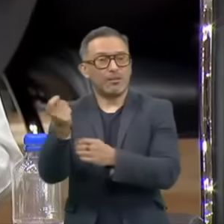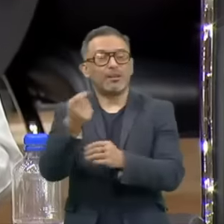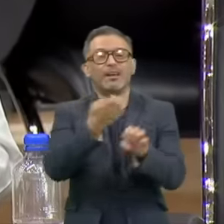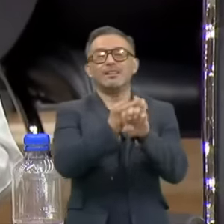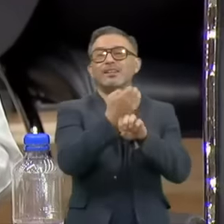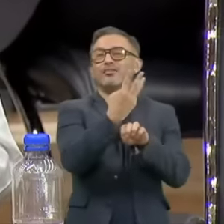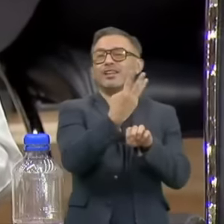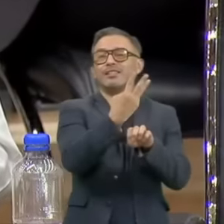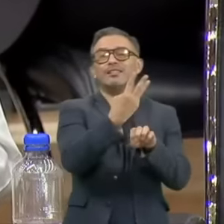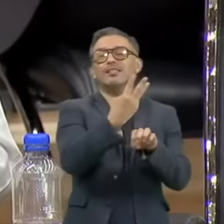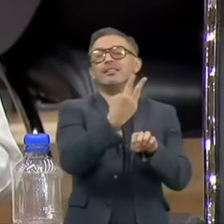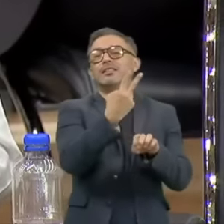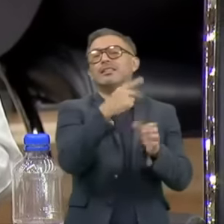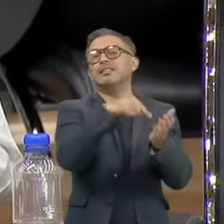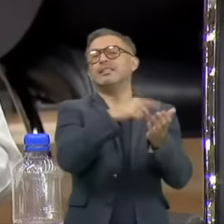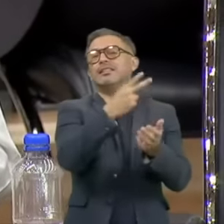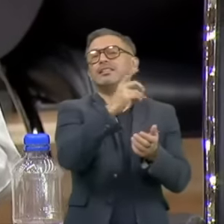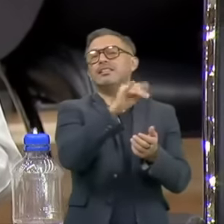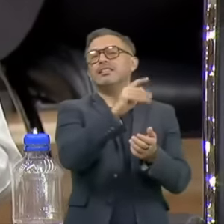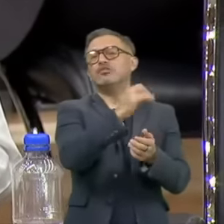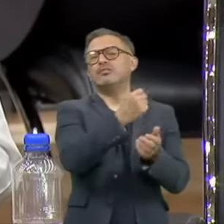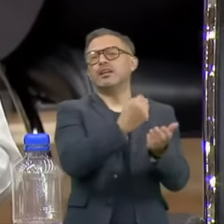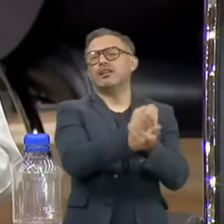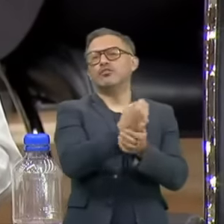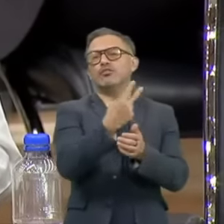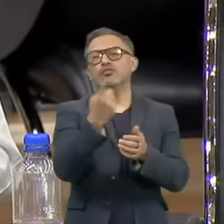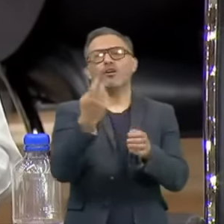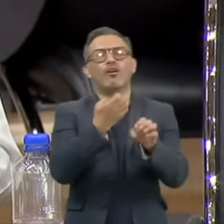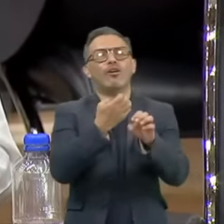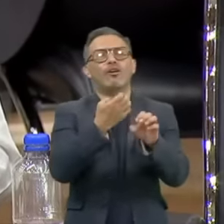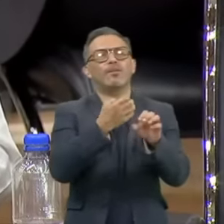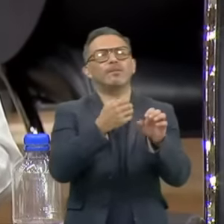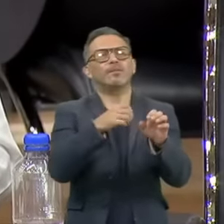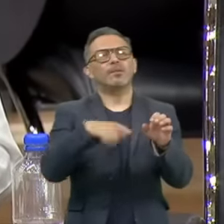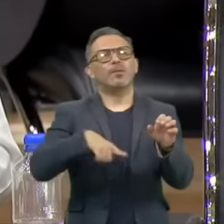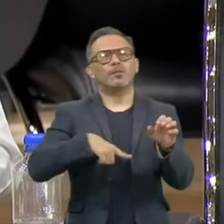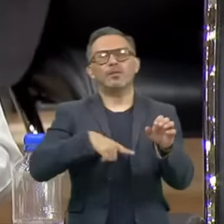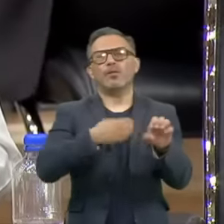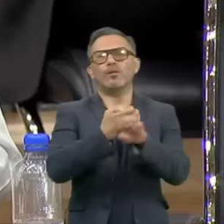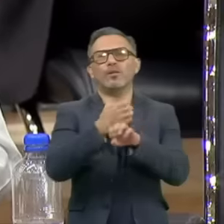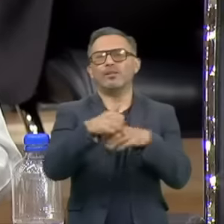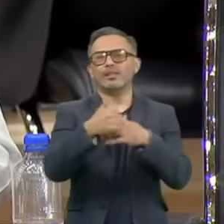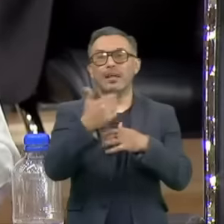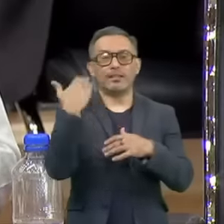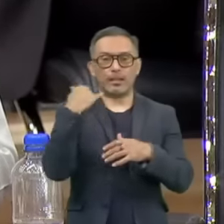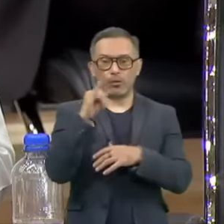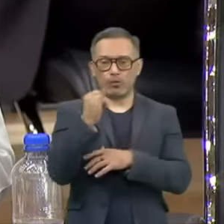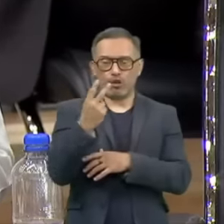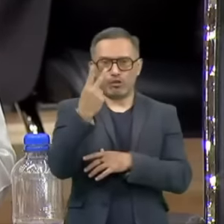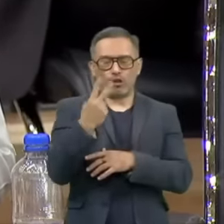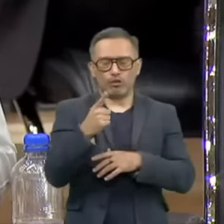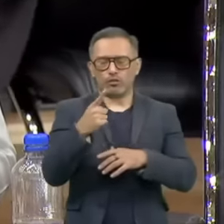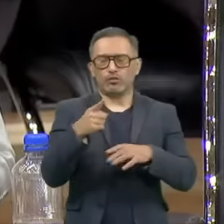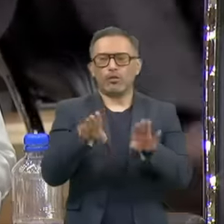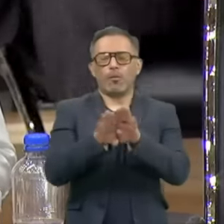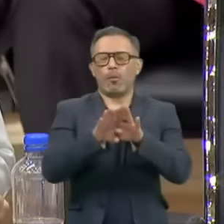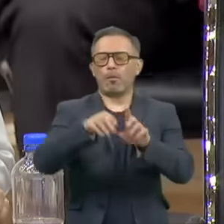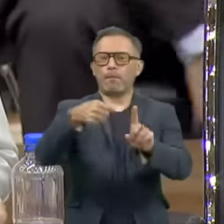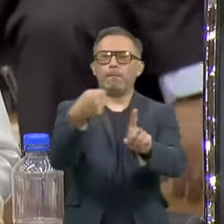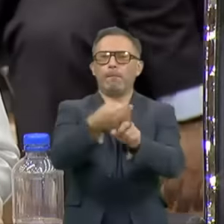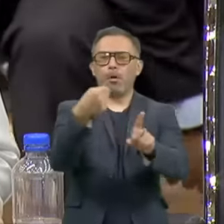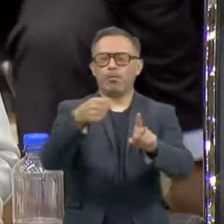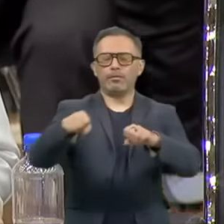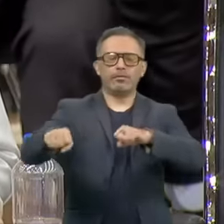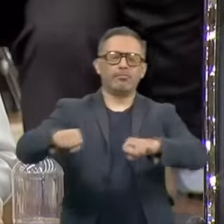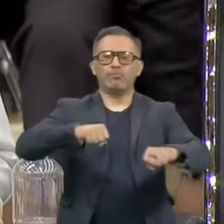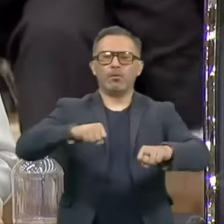2 distritos. De 11 gobiernos estatales perdieron 4. El 2 de junio fue un terremoto, un tsunami. Por lo menos